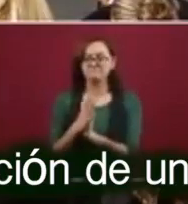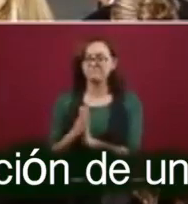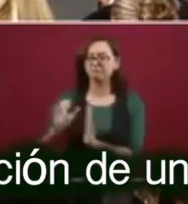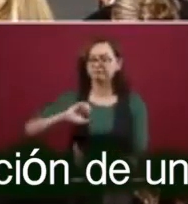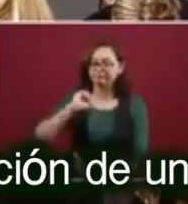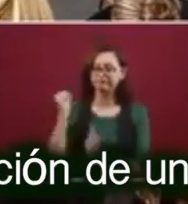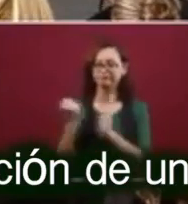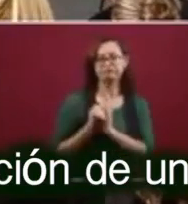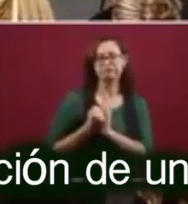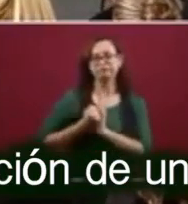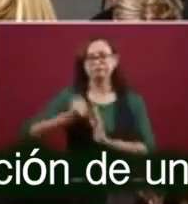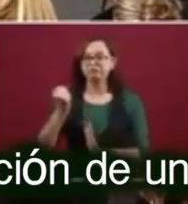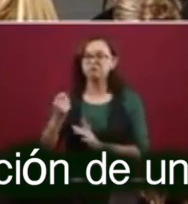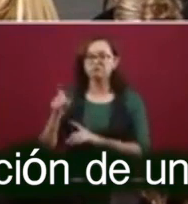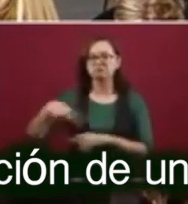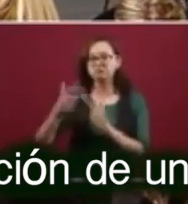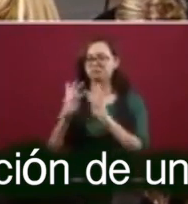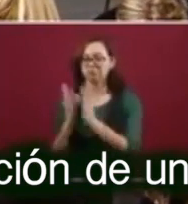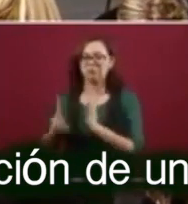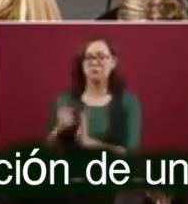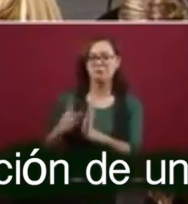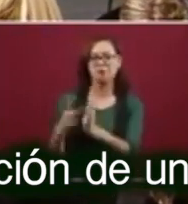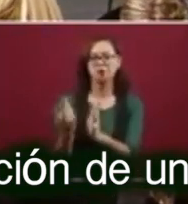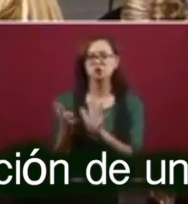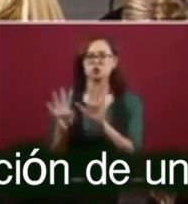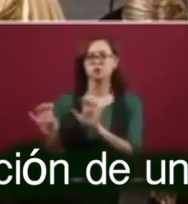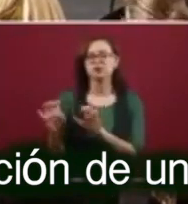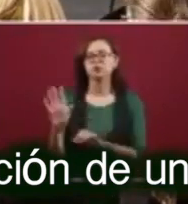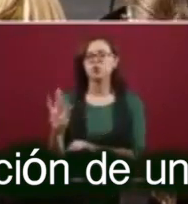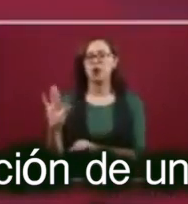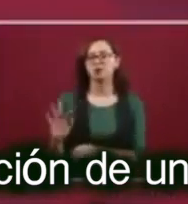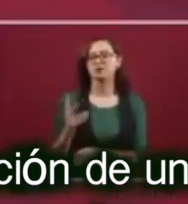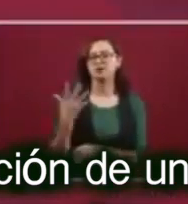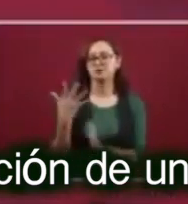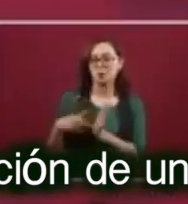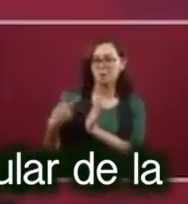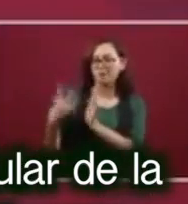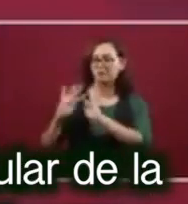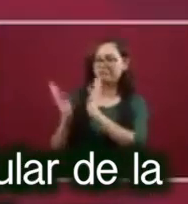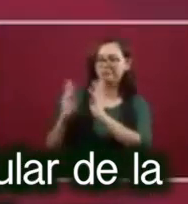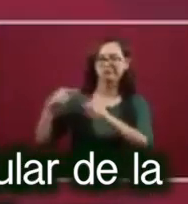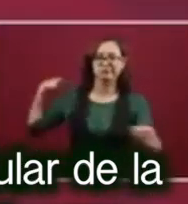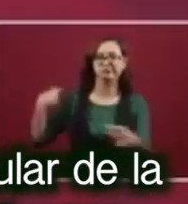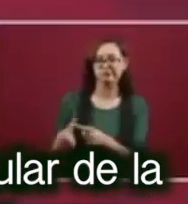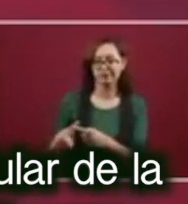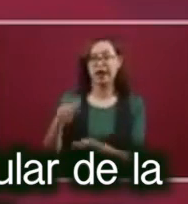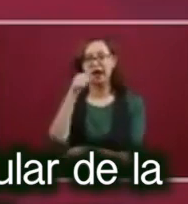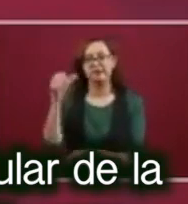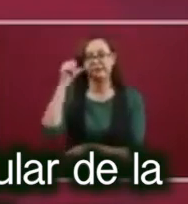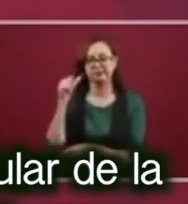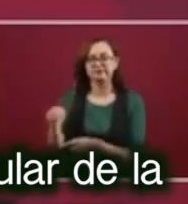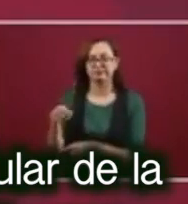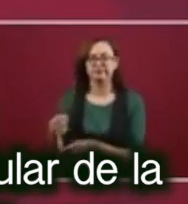Petróleos Mexicanos cerró el mes de diciembre con una producción de 1.706.000 barriles diarios, en conjunto con sus socios,